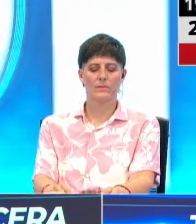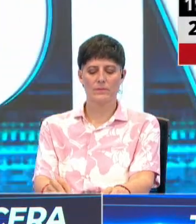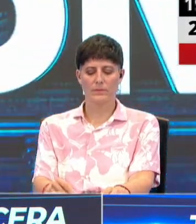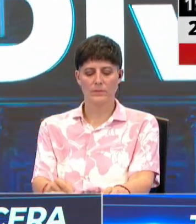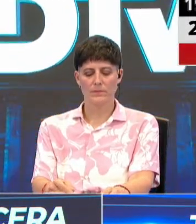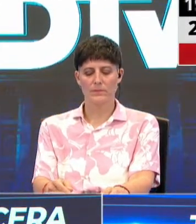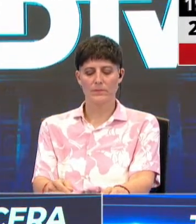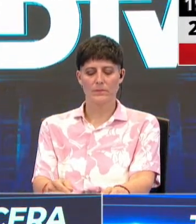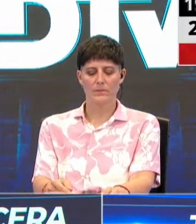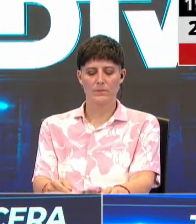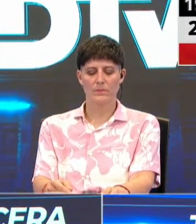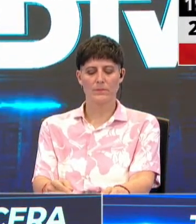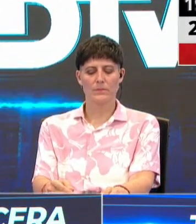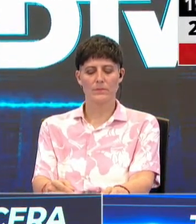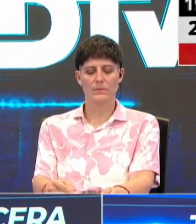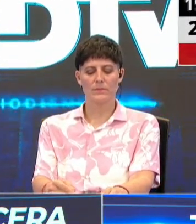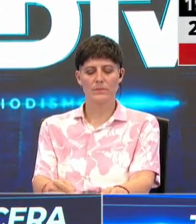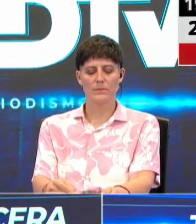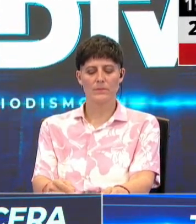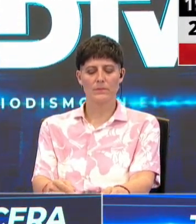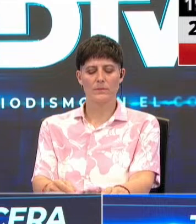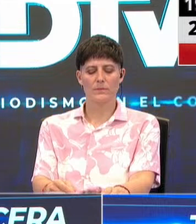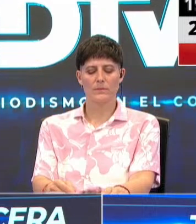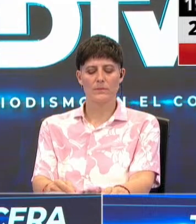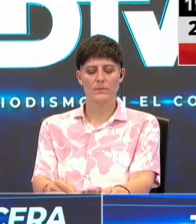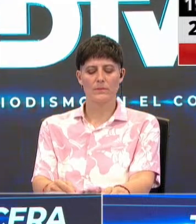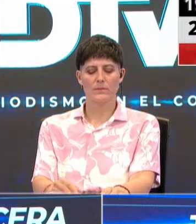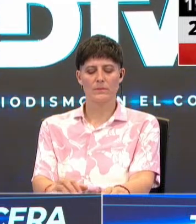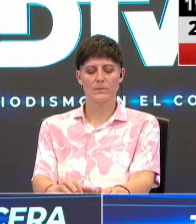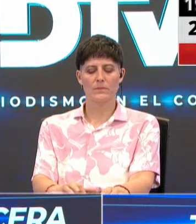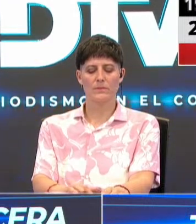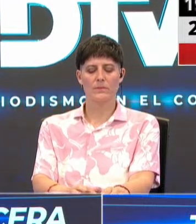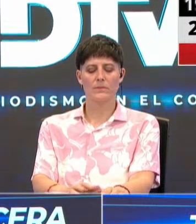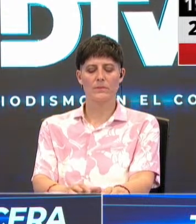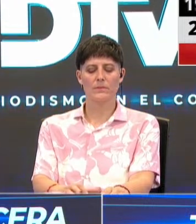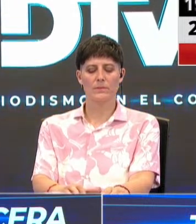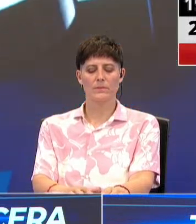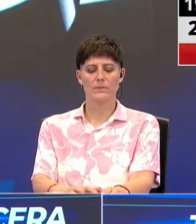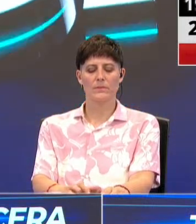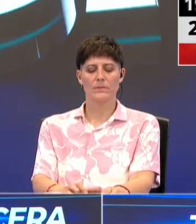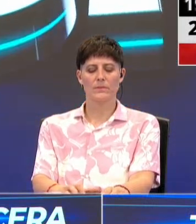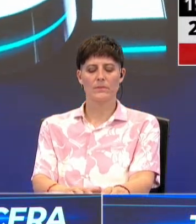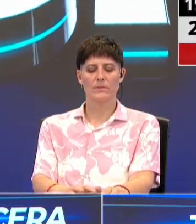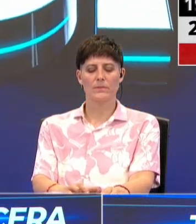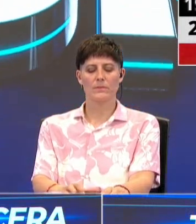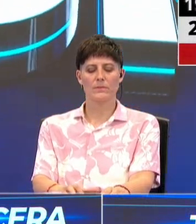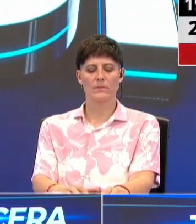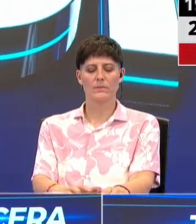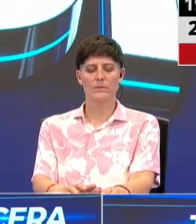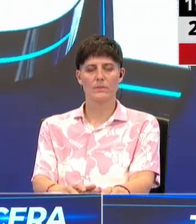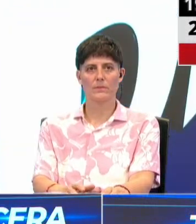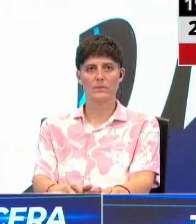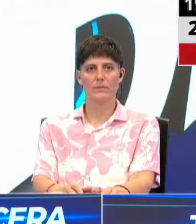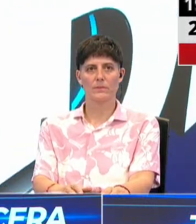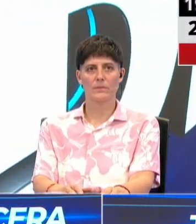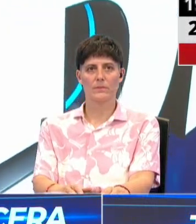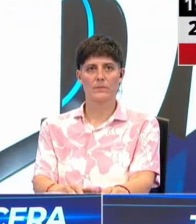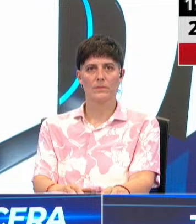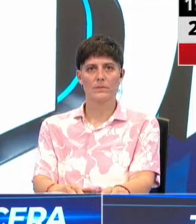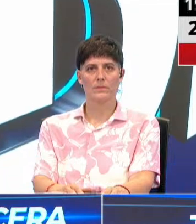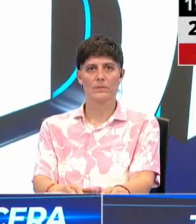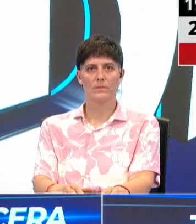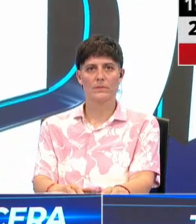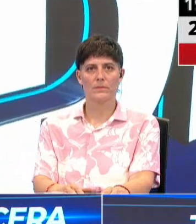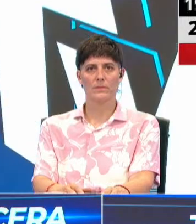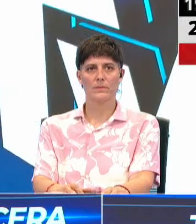con sectores sociales, barriales, donde de alguna manera, digamos,